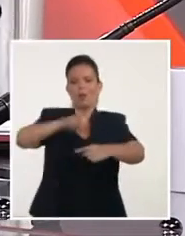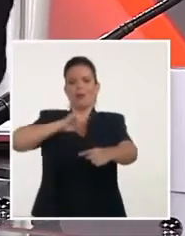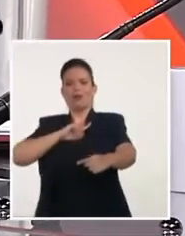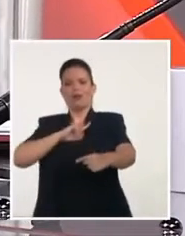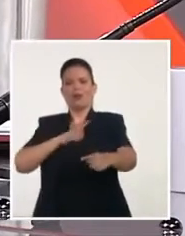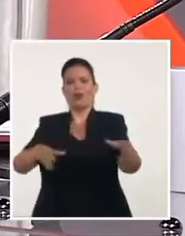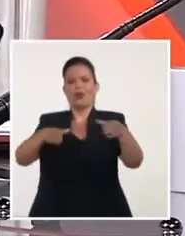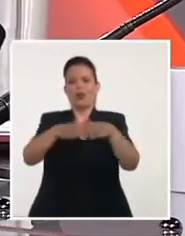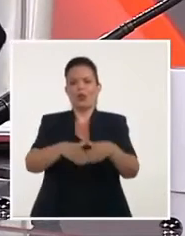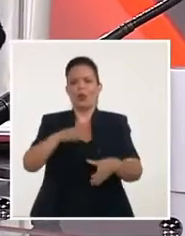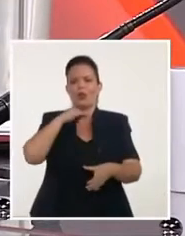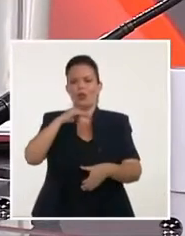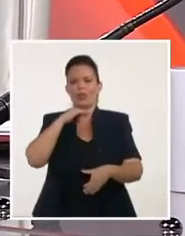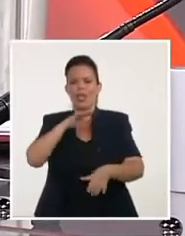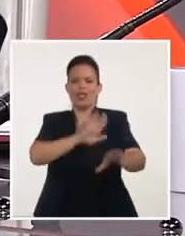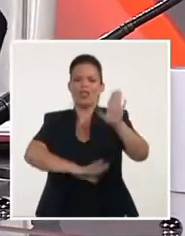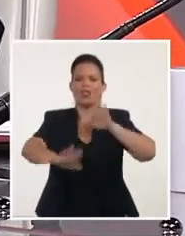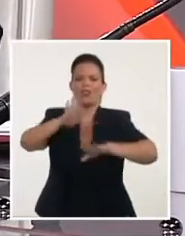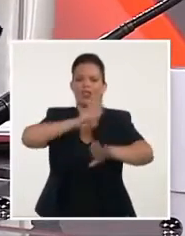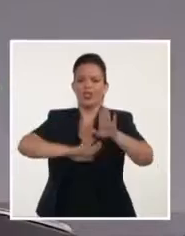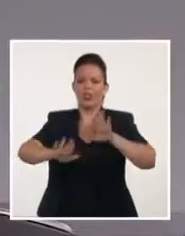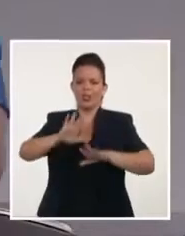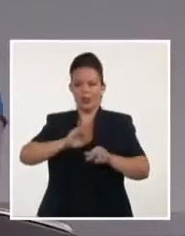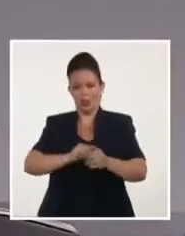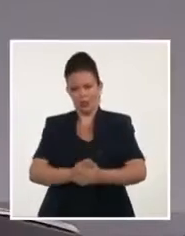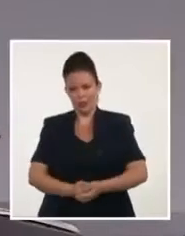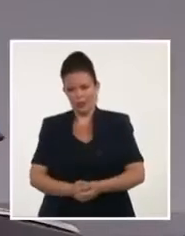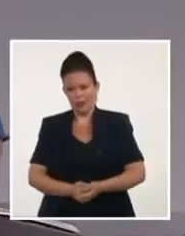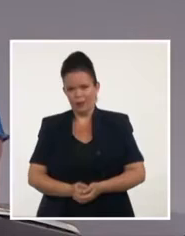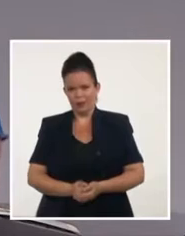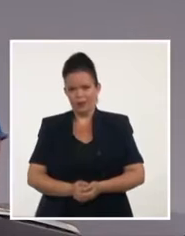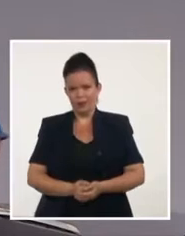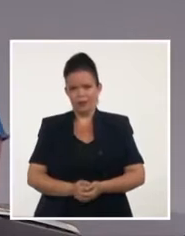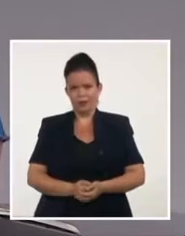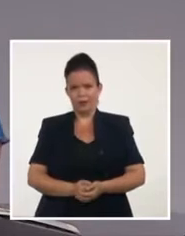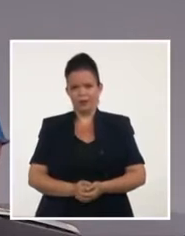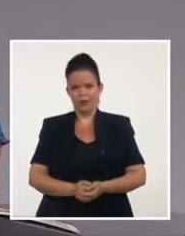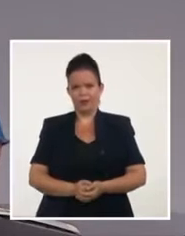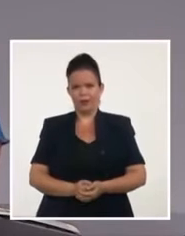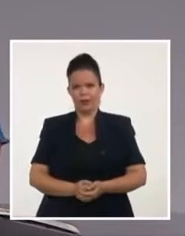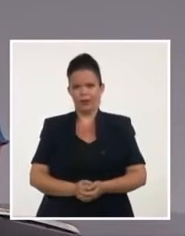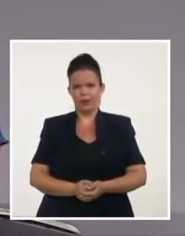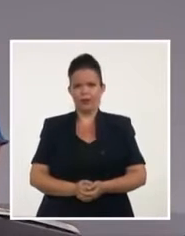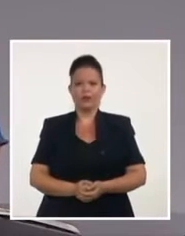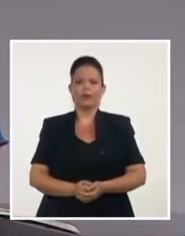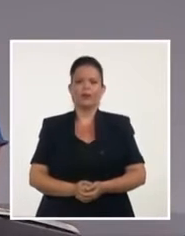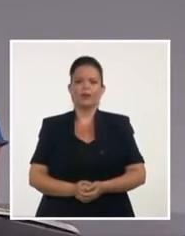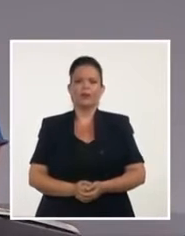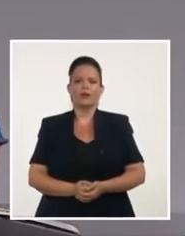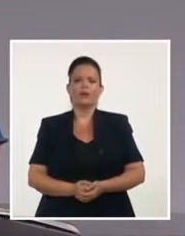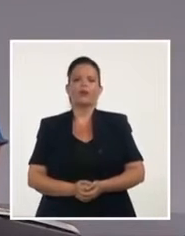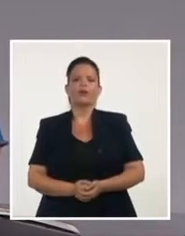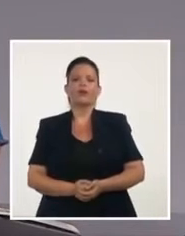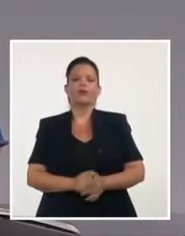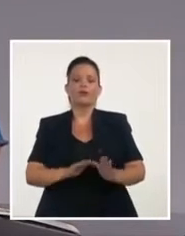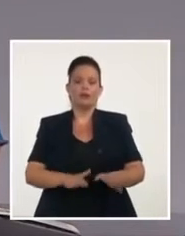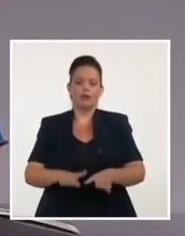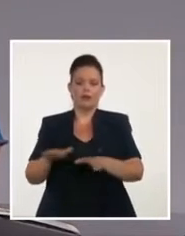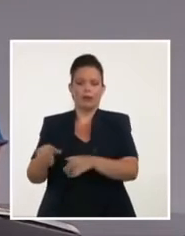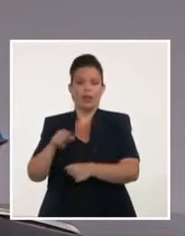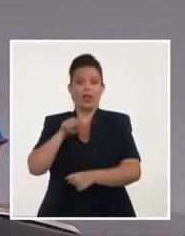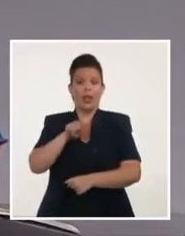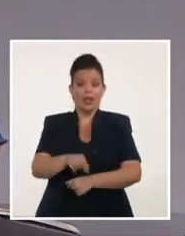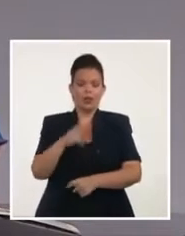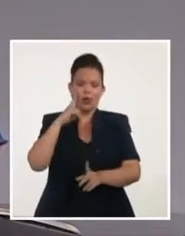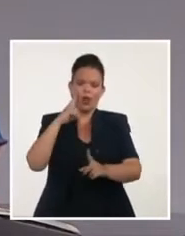fake news? ¿Qué efecto puede tener en un contexto como este? Les ha sacado muchos réditos, lo que tratan es de crear confusión, pero creo que